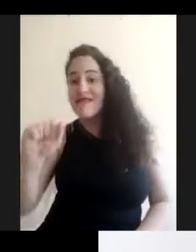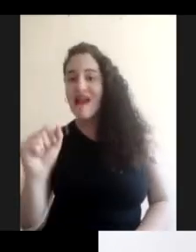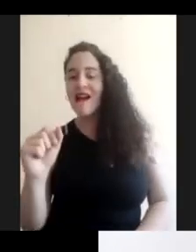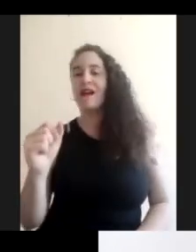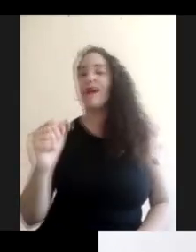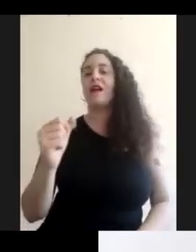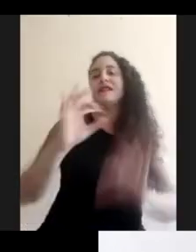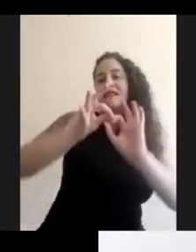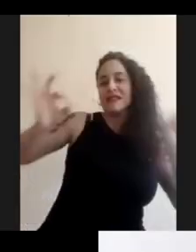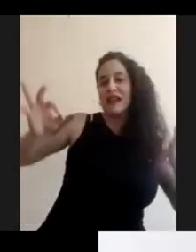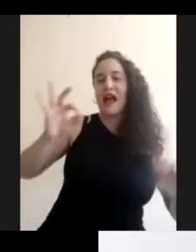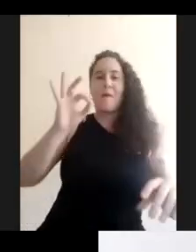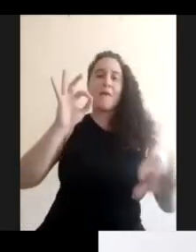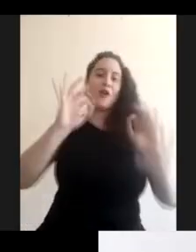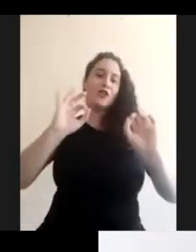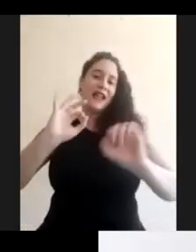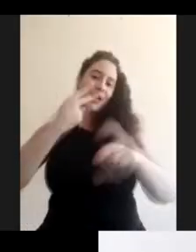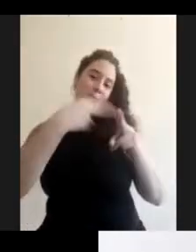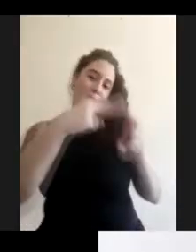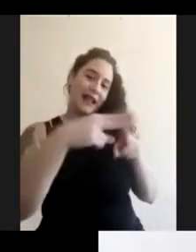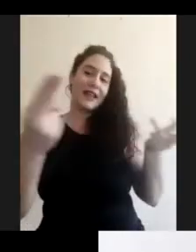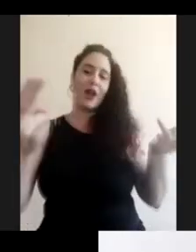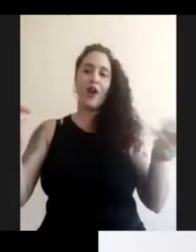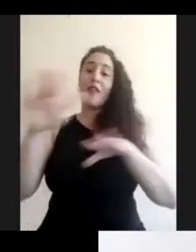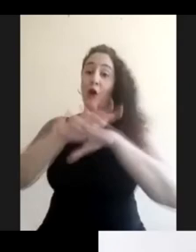nos gobiernan actualmente,